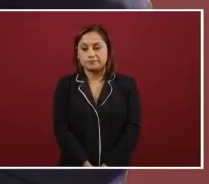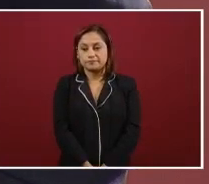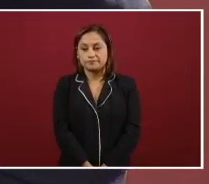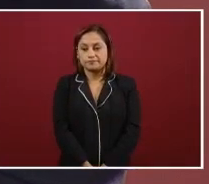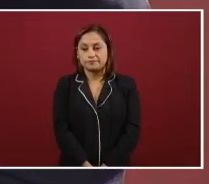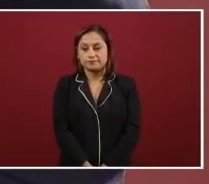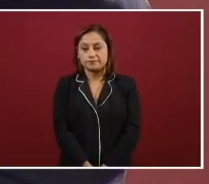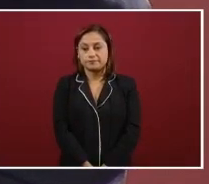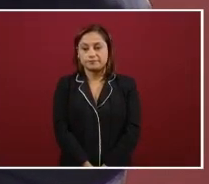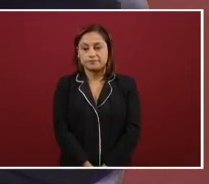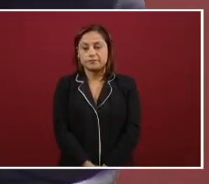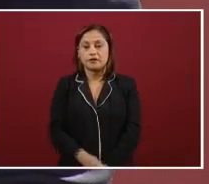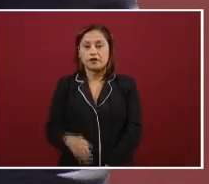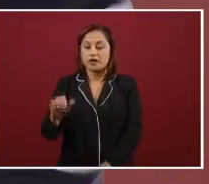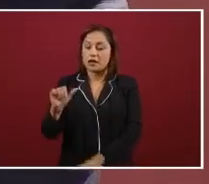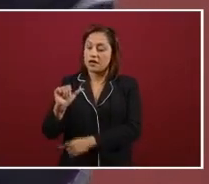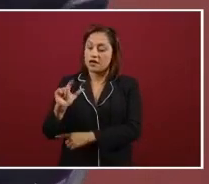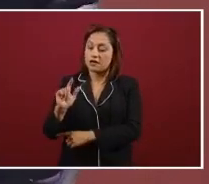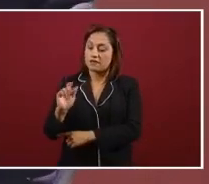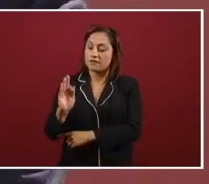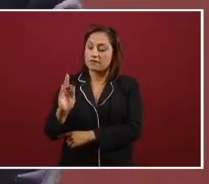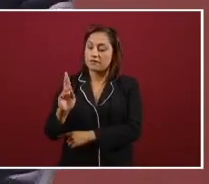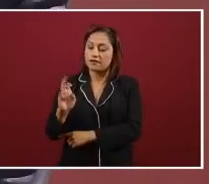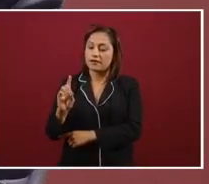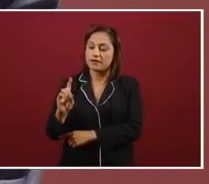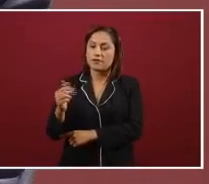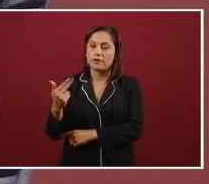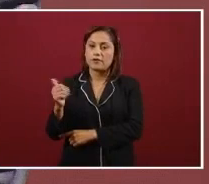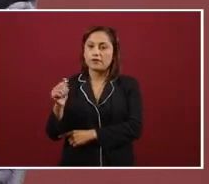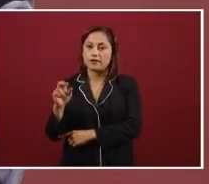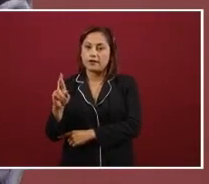Alfredo Harp, ajá, está ayudando.